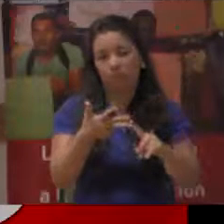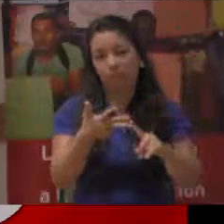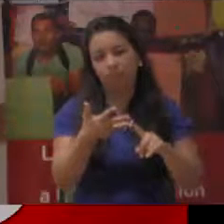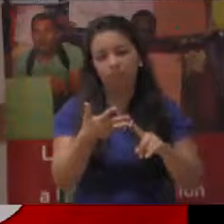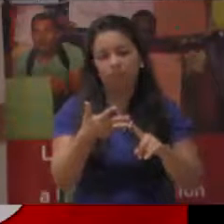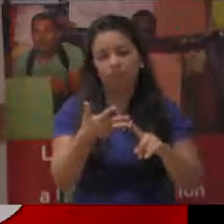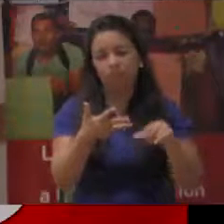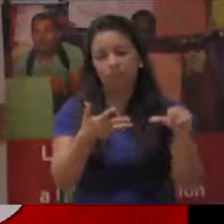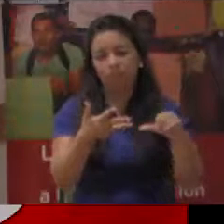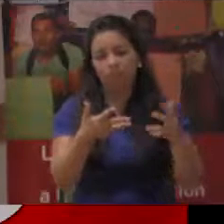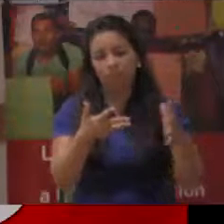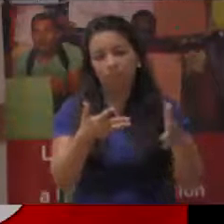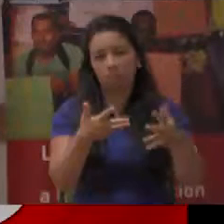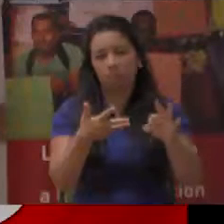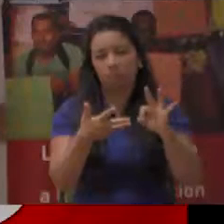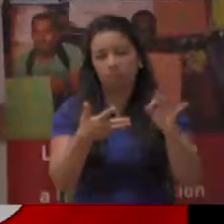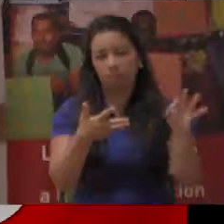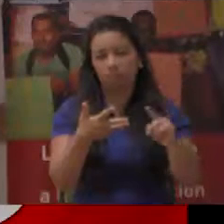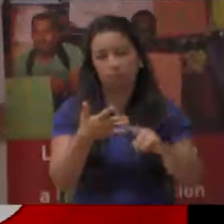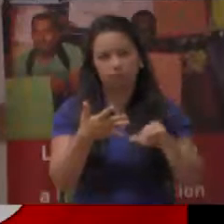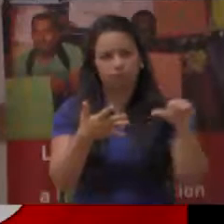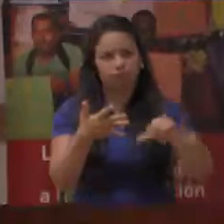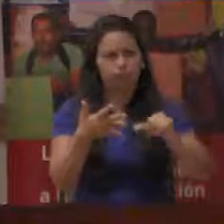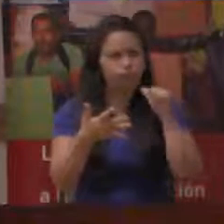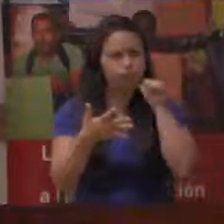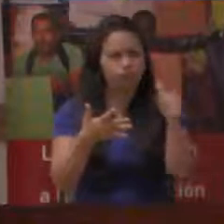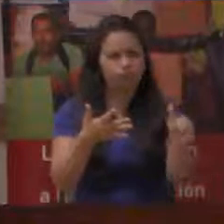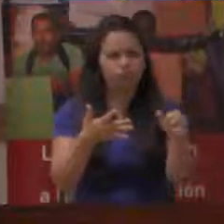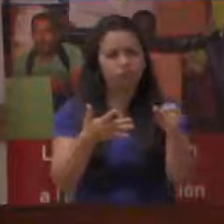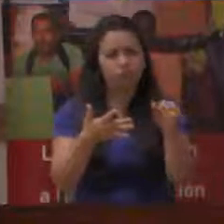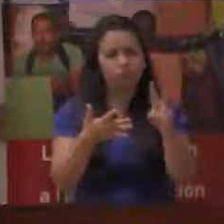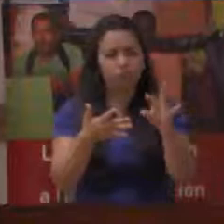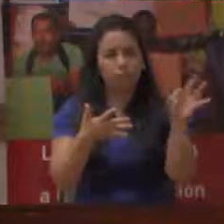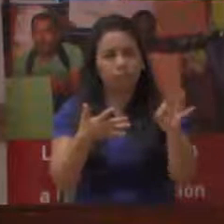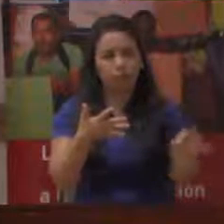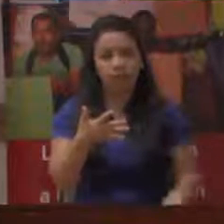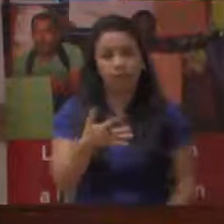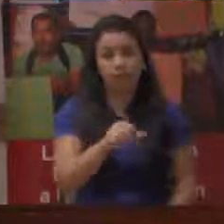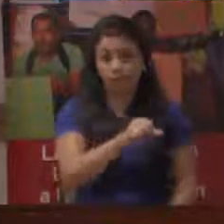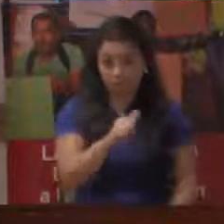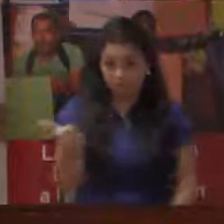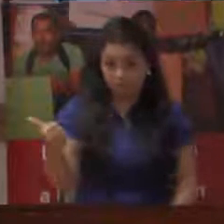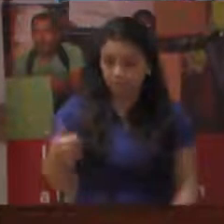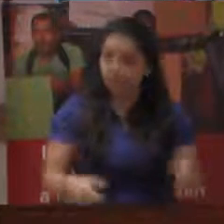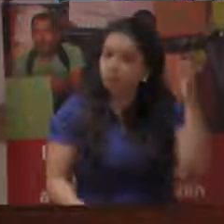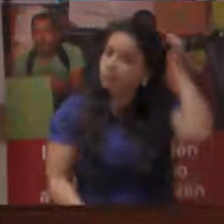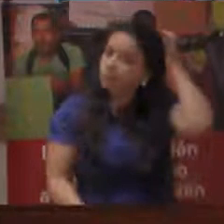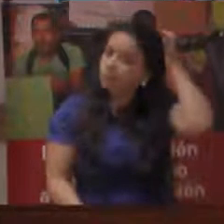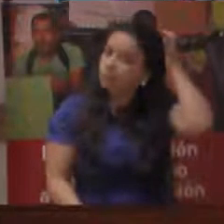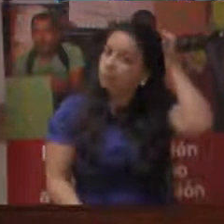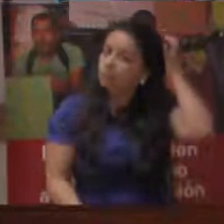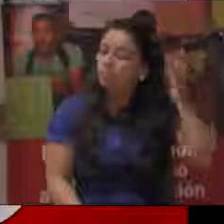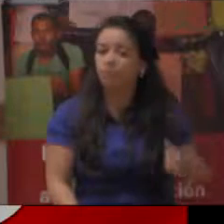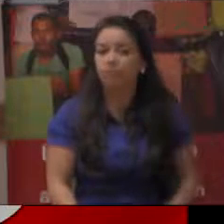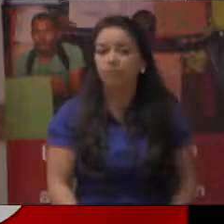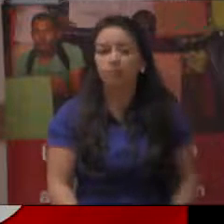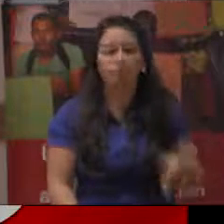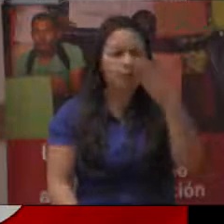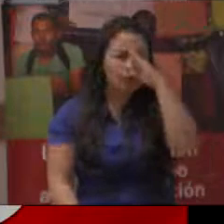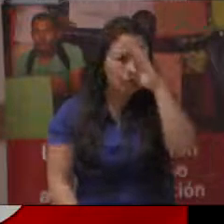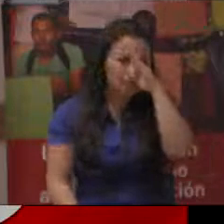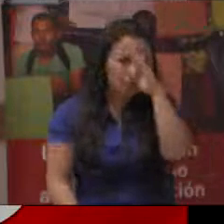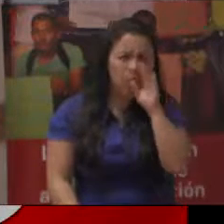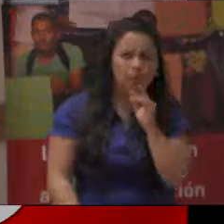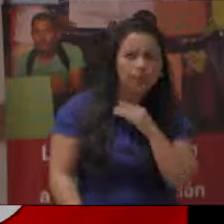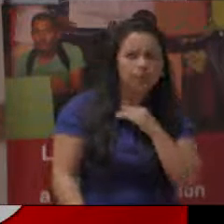deficiente 3%, malo 2%. Una más. Sus inquietudes y expectativas